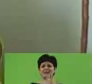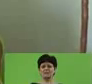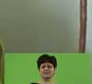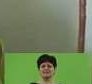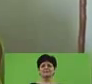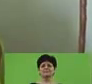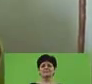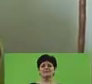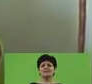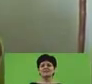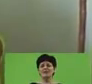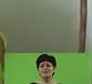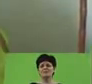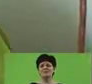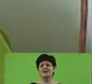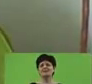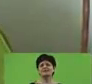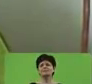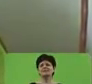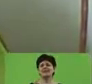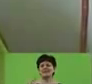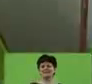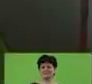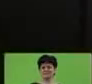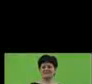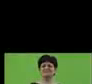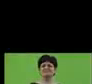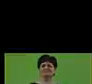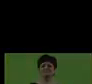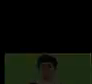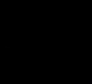hablamos que estamos incursionando en esto de la diversidad.